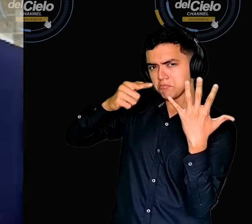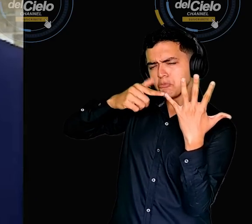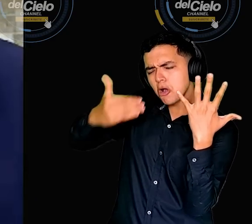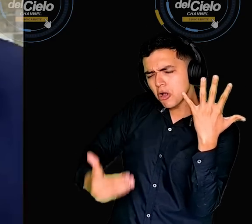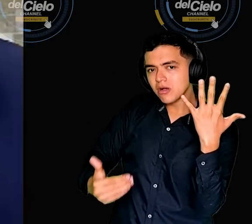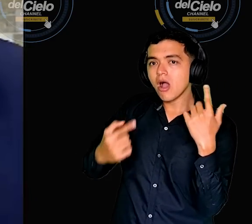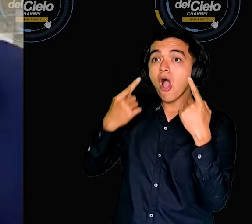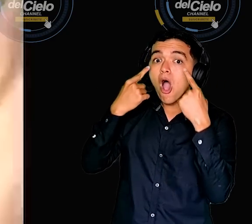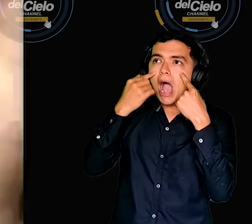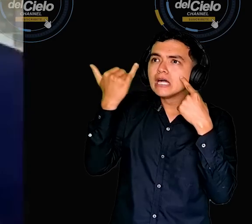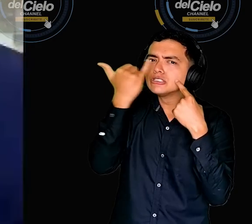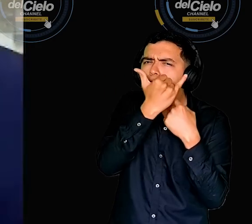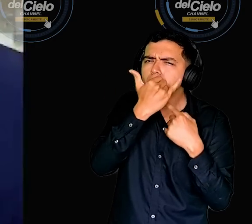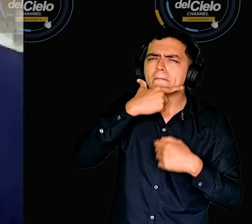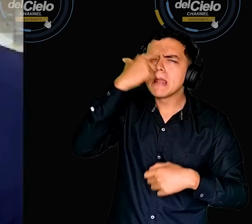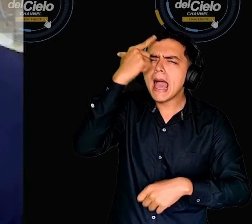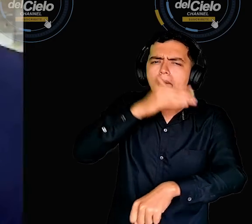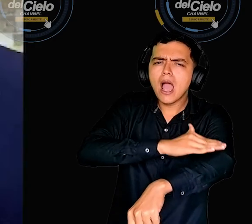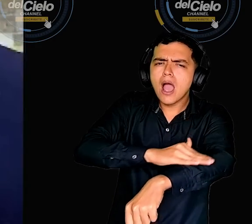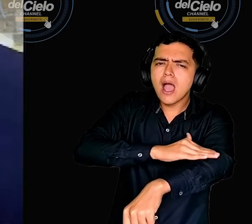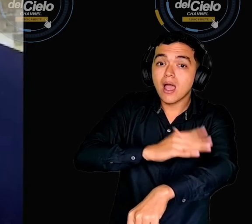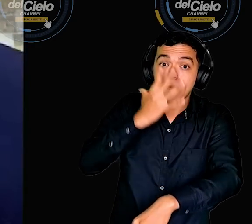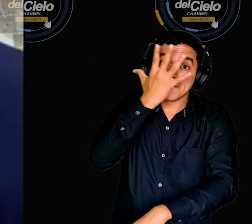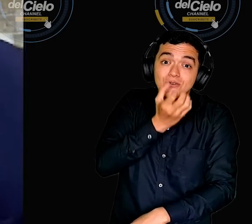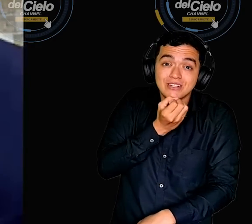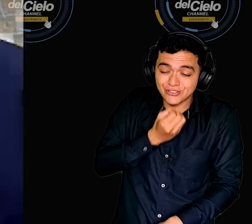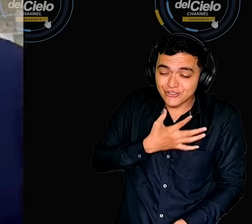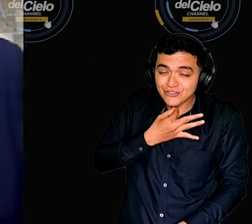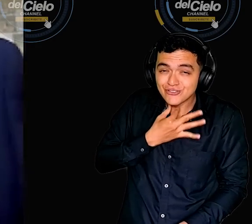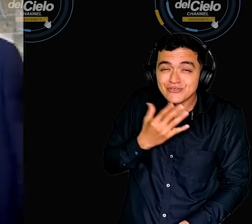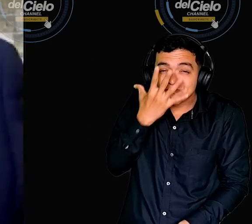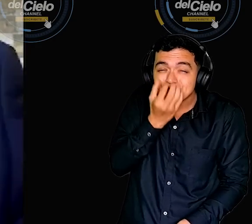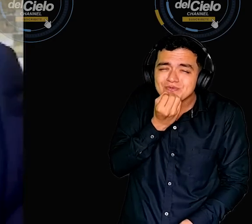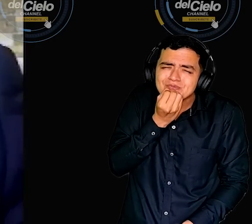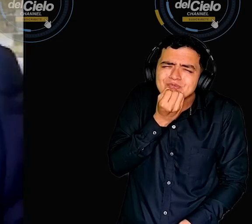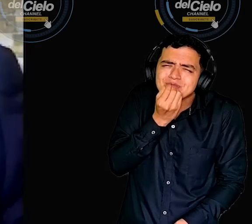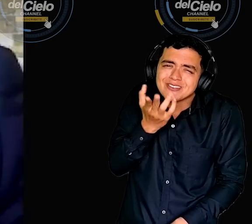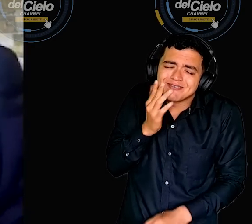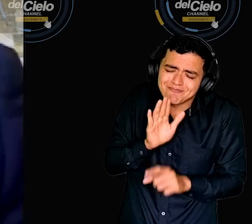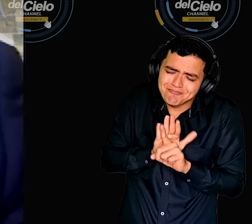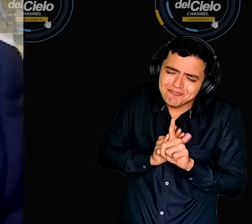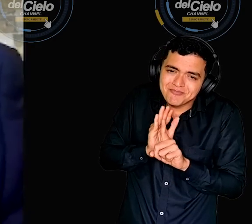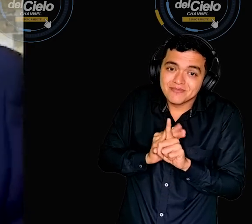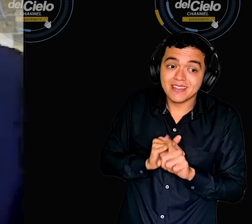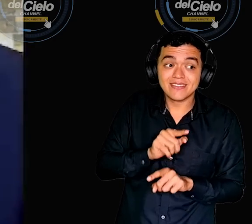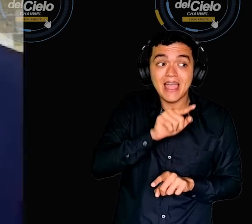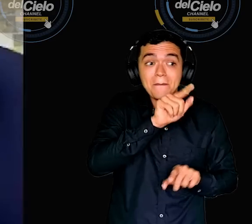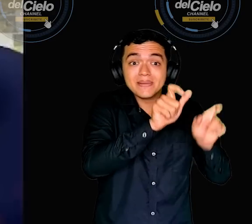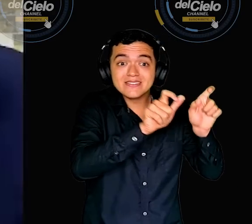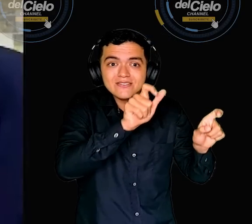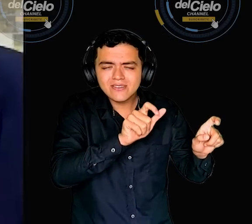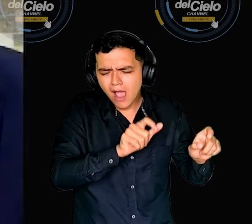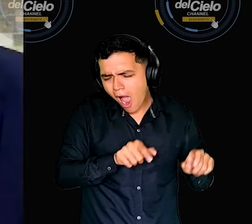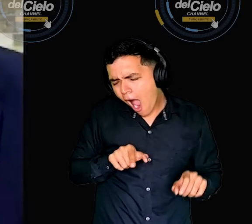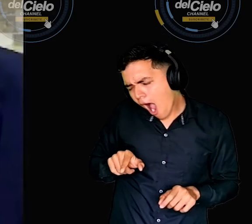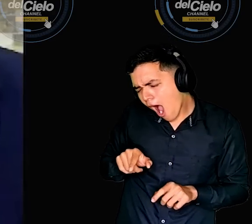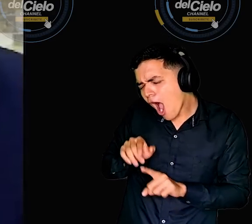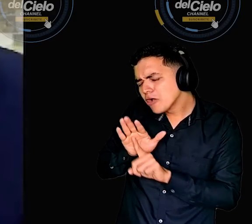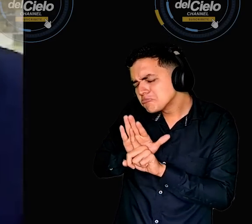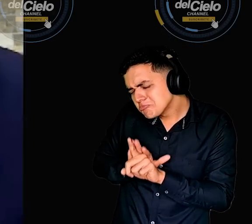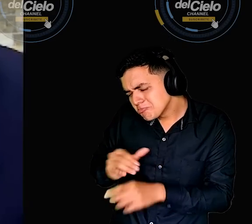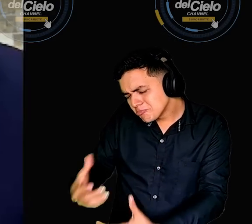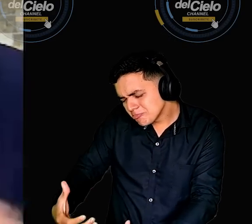Pero es que él lo había tenido en su vejez y era hijo de la mujer que él más quería. Otra cosa es